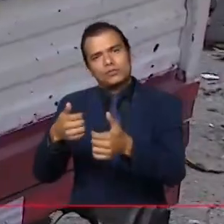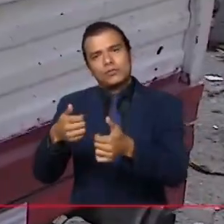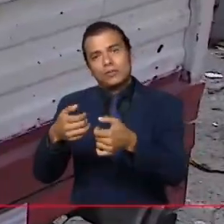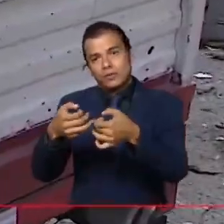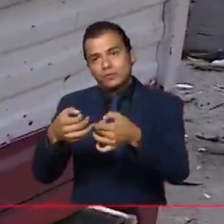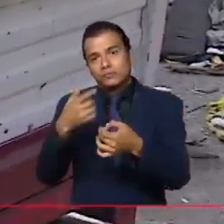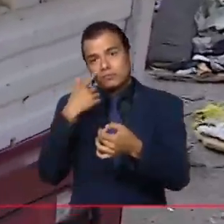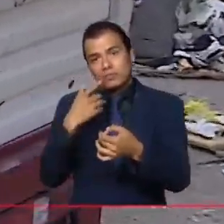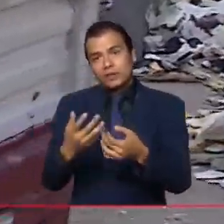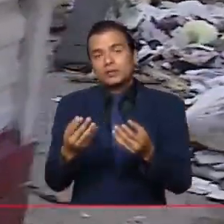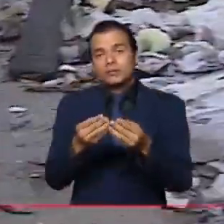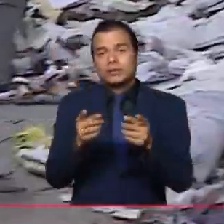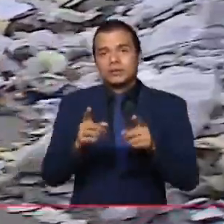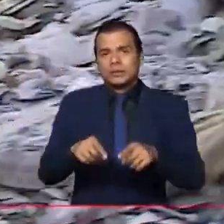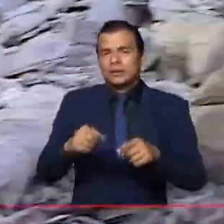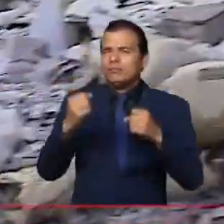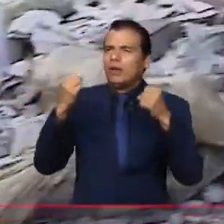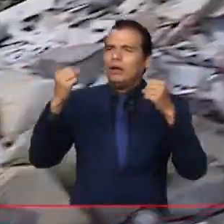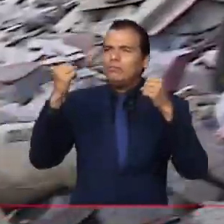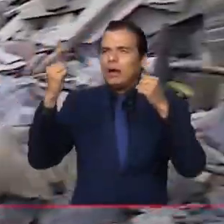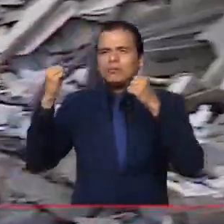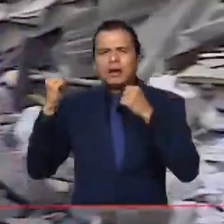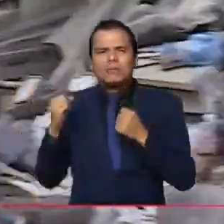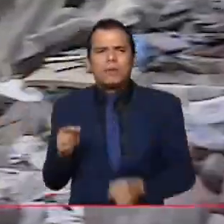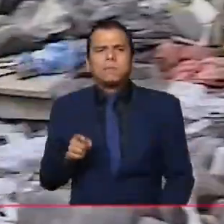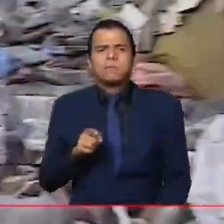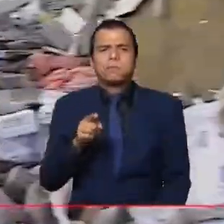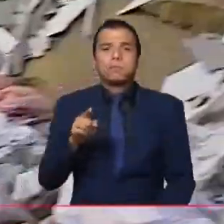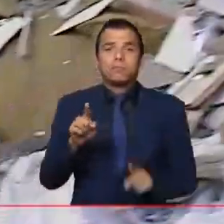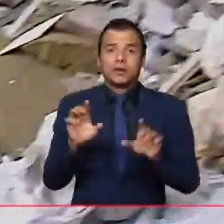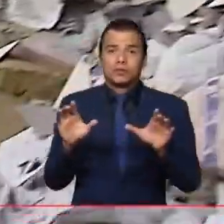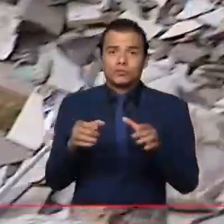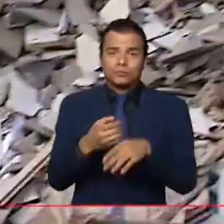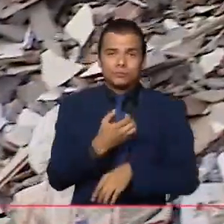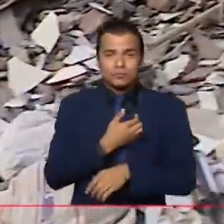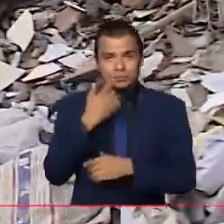descartan nuevas protestas en el lugar, porque ahora la alcaldía